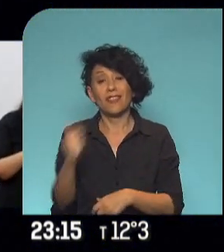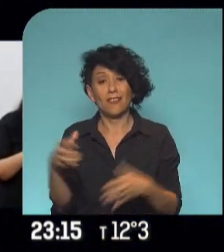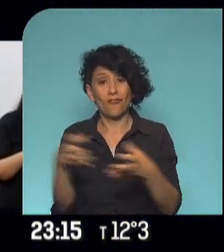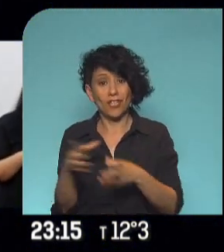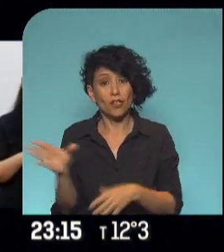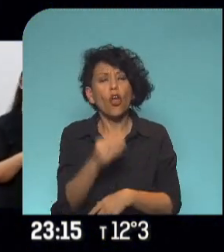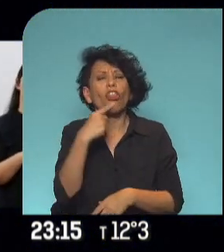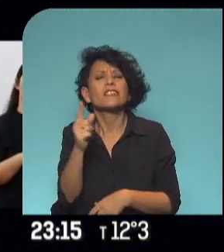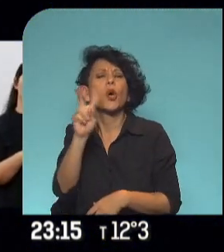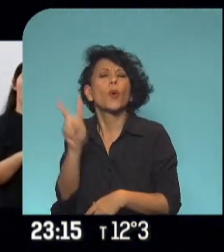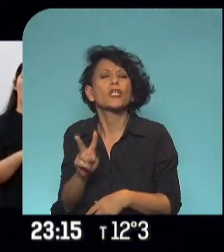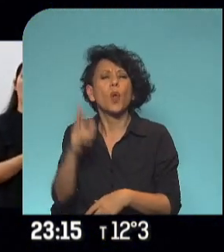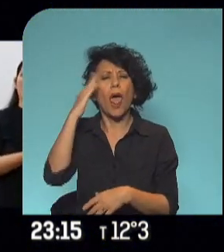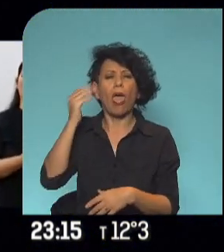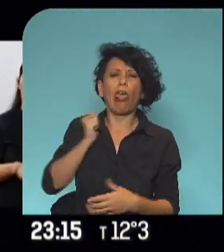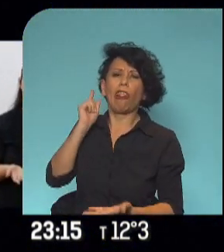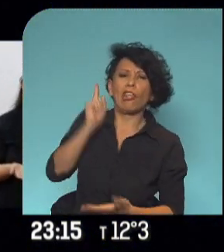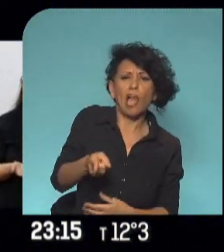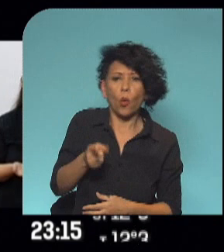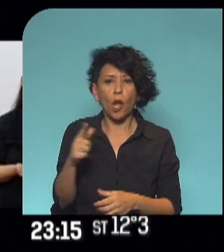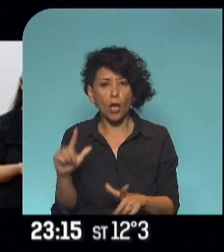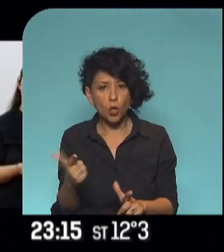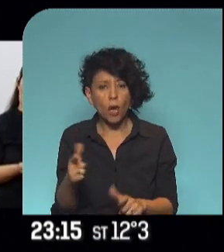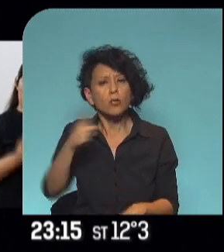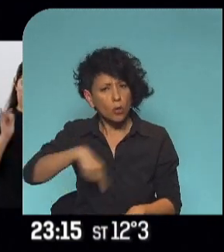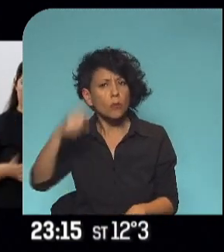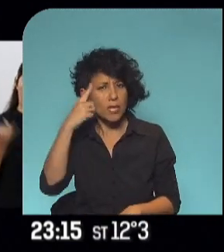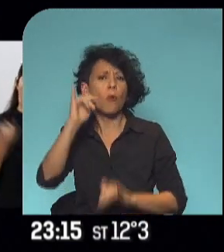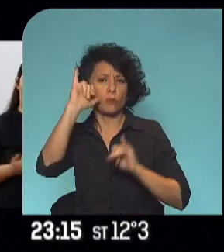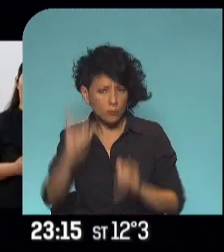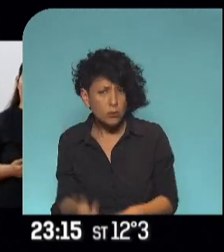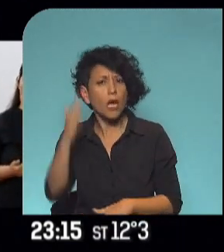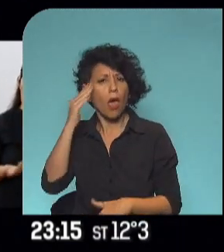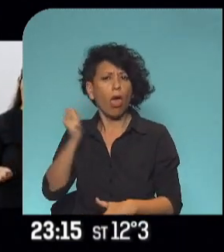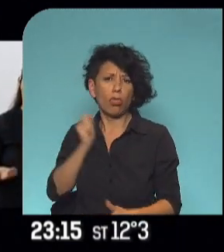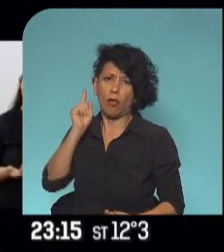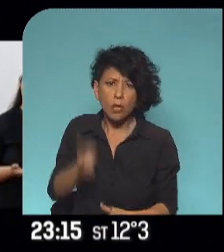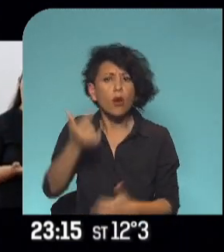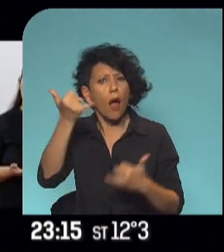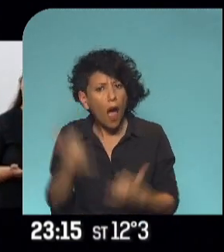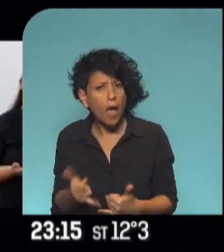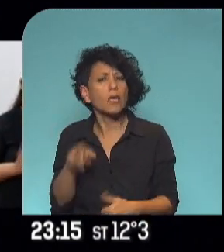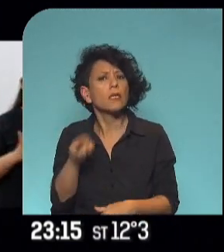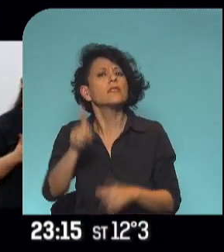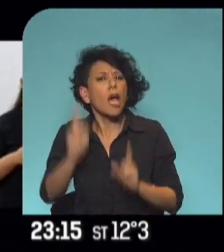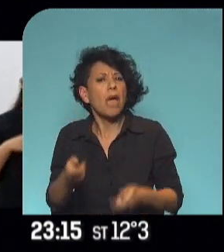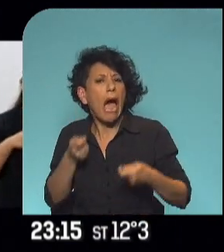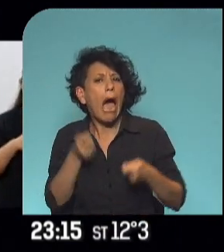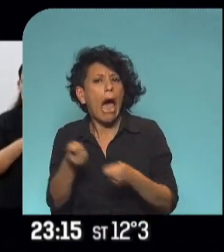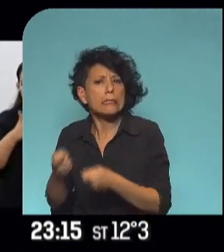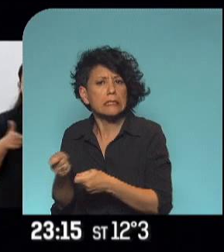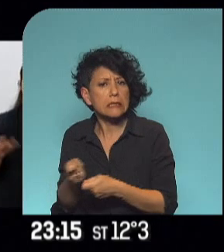que en Venezuela no hay una dictadura. Nosotros creemos que sí, que hay una dictadura y una dictadura asesina con los